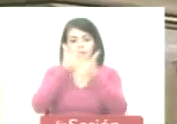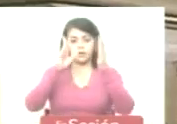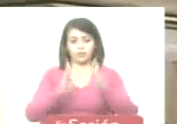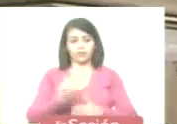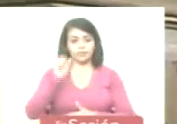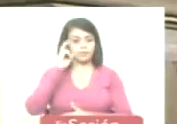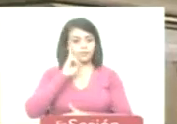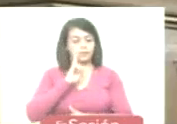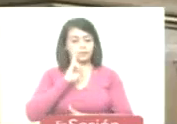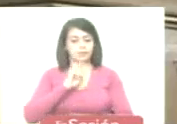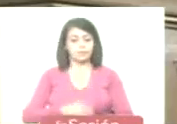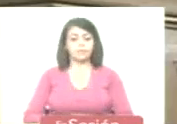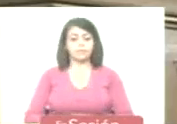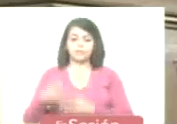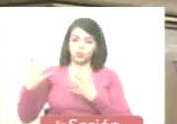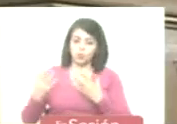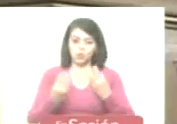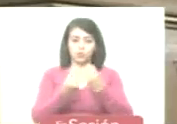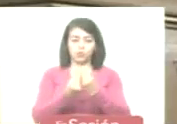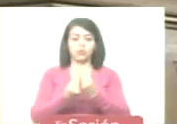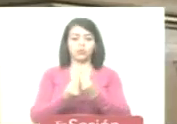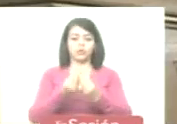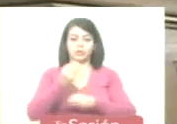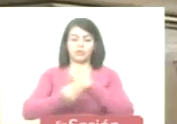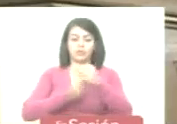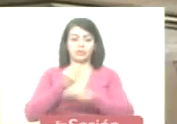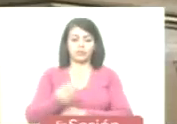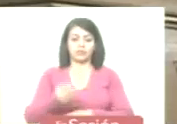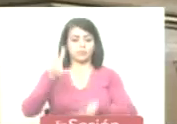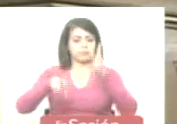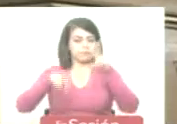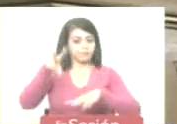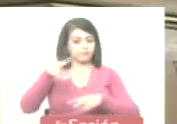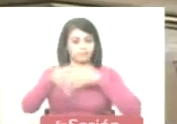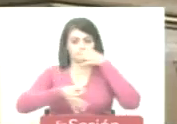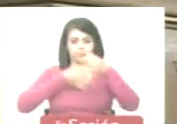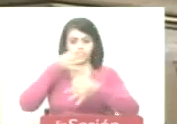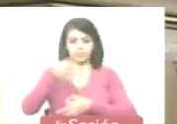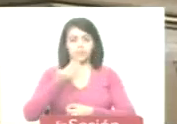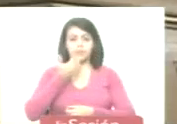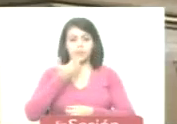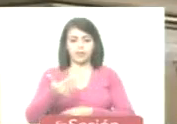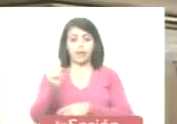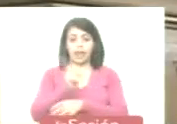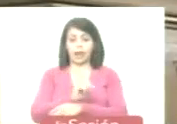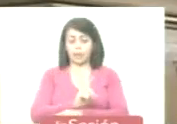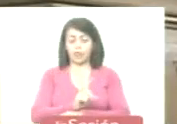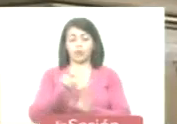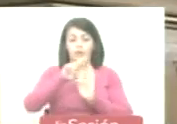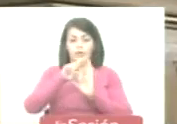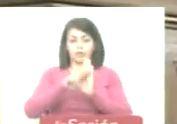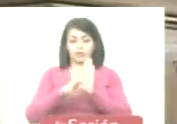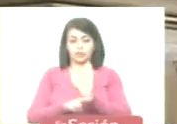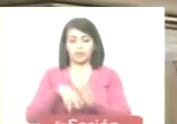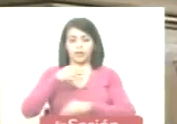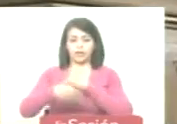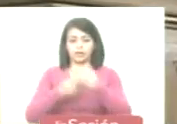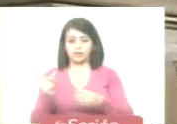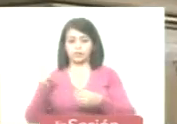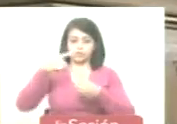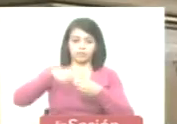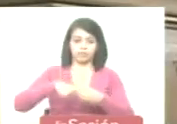libertador Simón Bolívar, acompañado de su correspondiente exposición de motivos, y solicitan la urgencia reglamentaria para ser